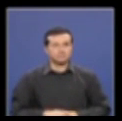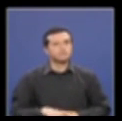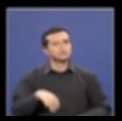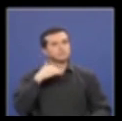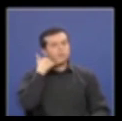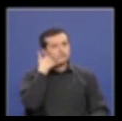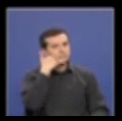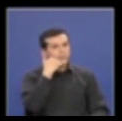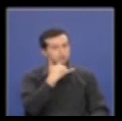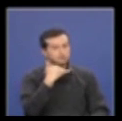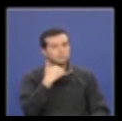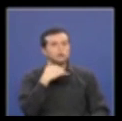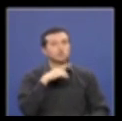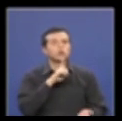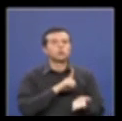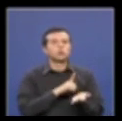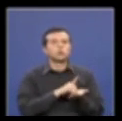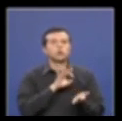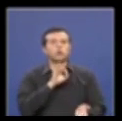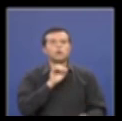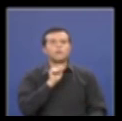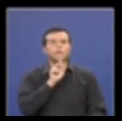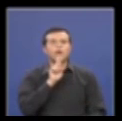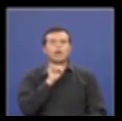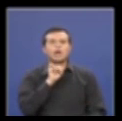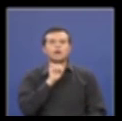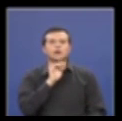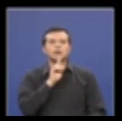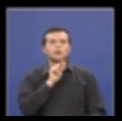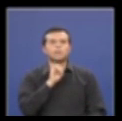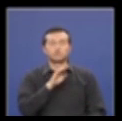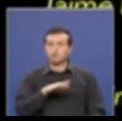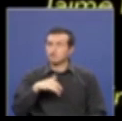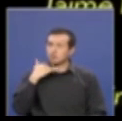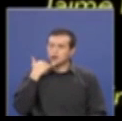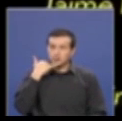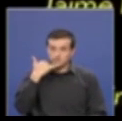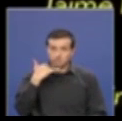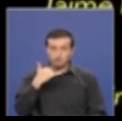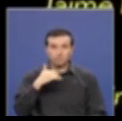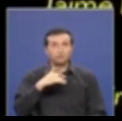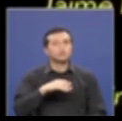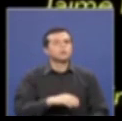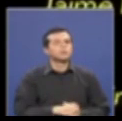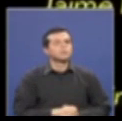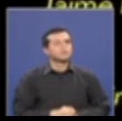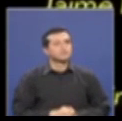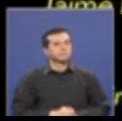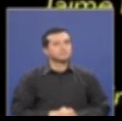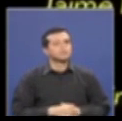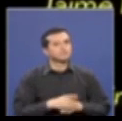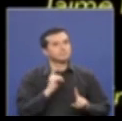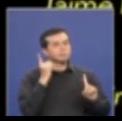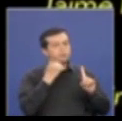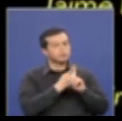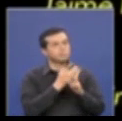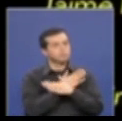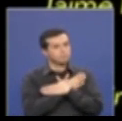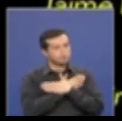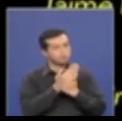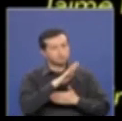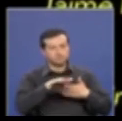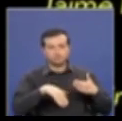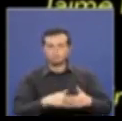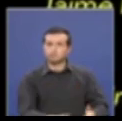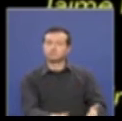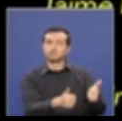¿Aló? Este es doctor Franklin Verduga. Ya. ¿Aló? Franklin. Ay. Bueno, primero te felicito por todo,